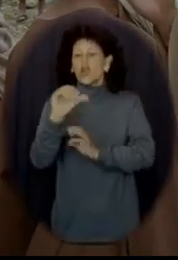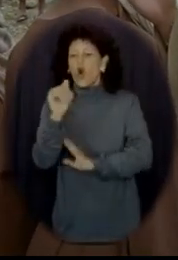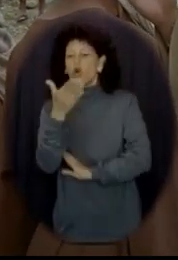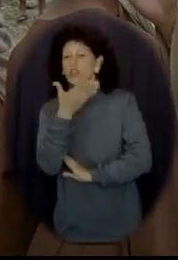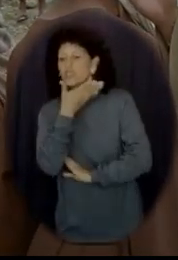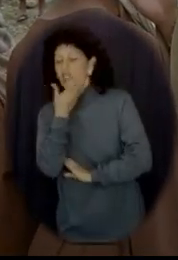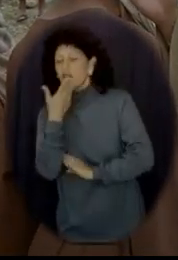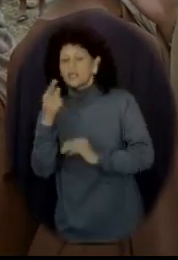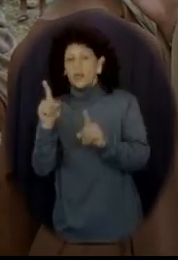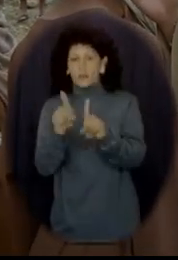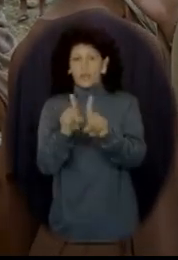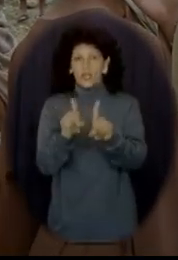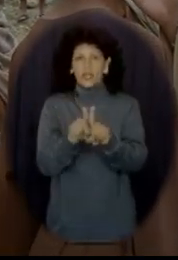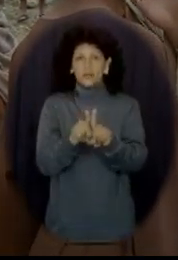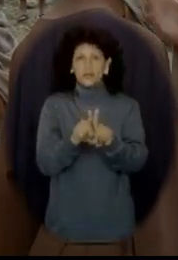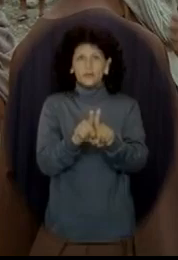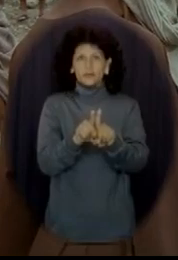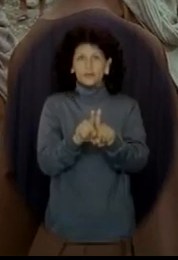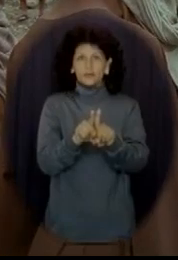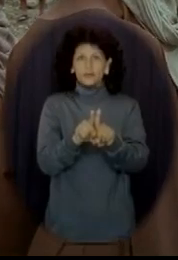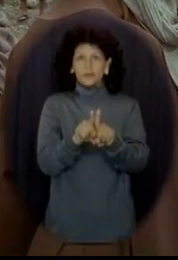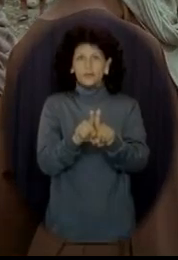ofrécele la otra también.